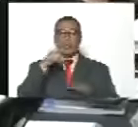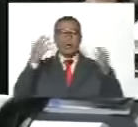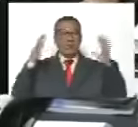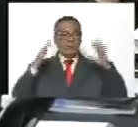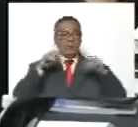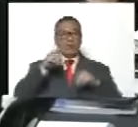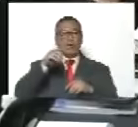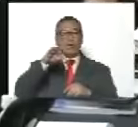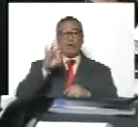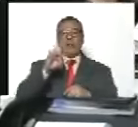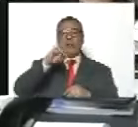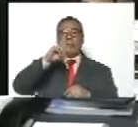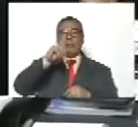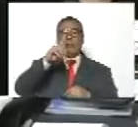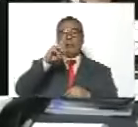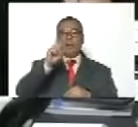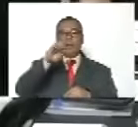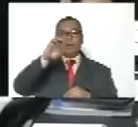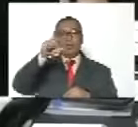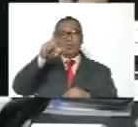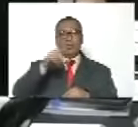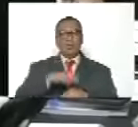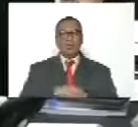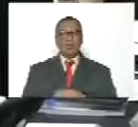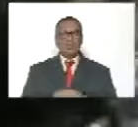aplauso para Fidel Vázquez.